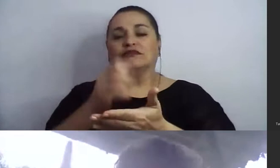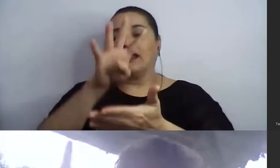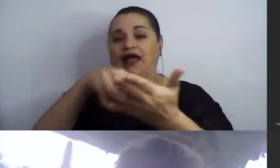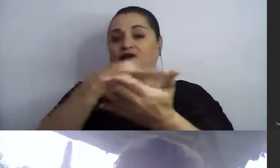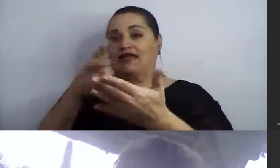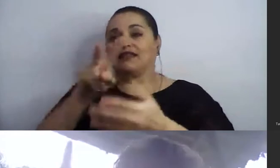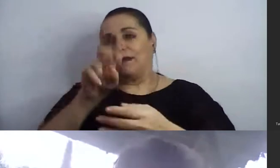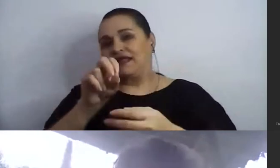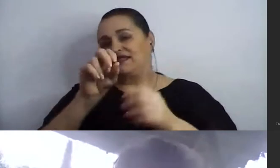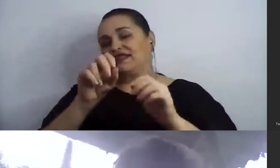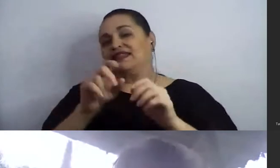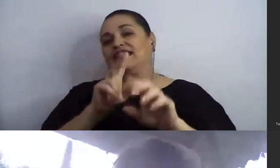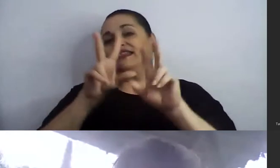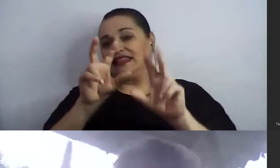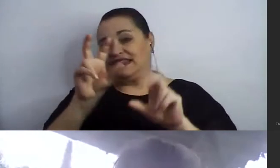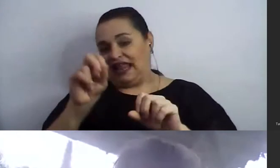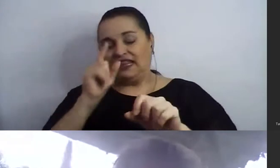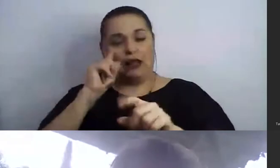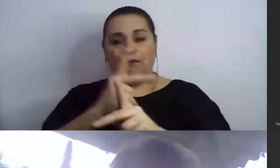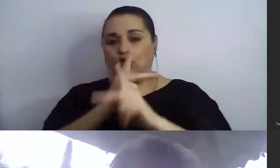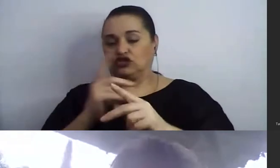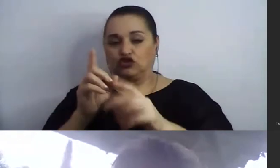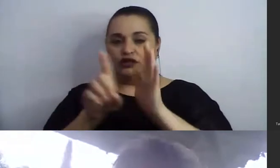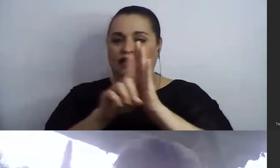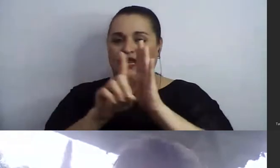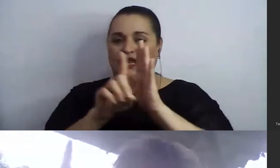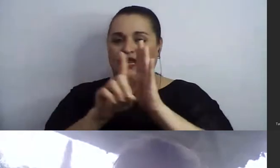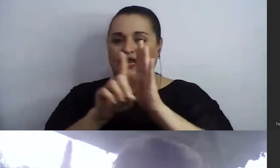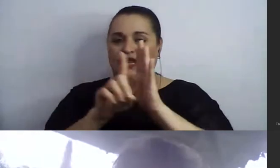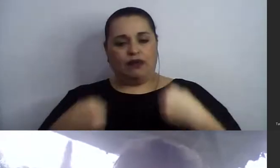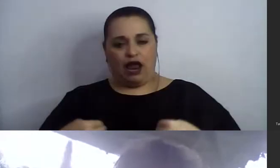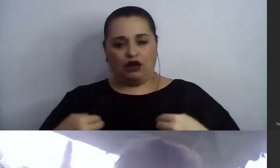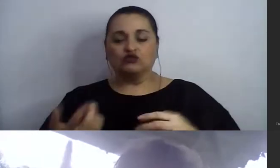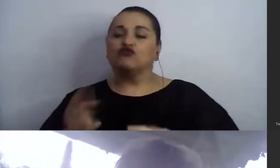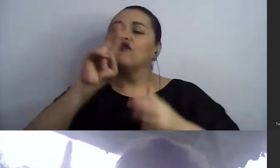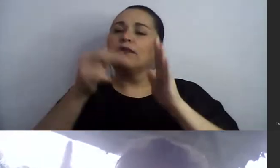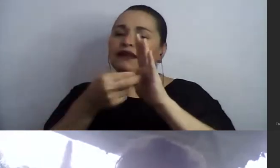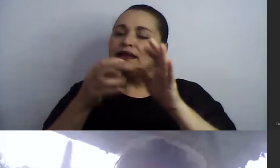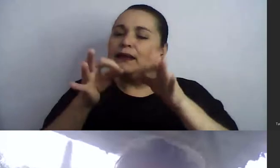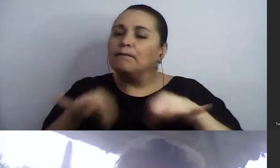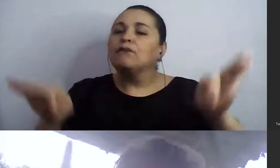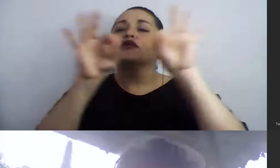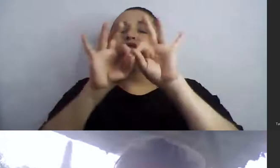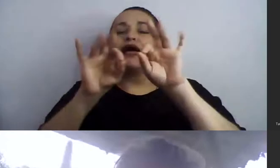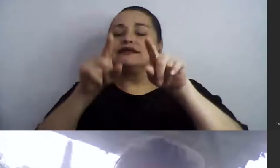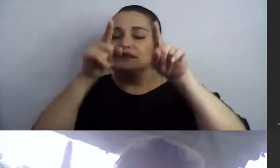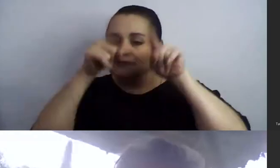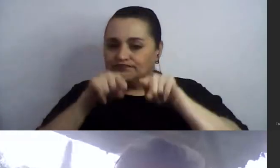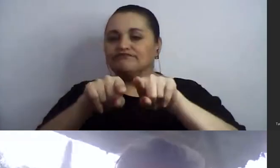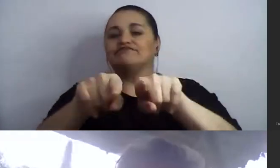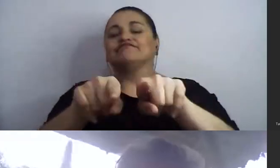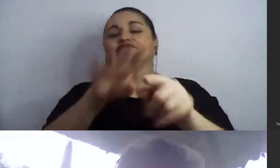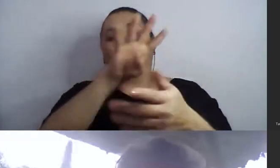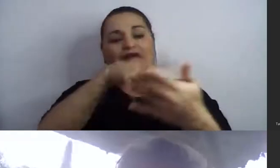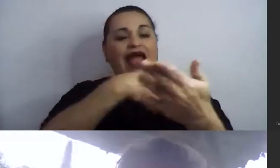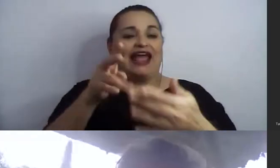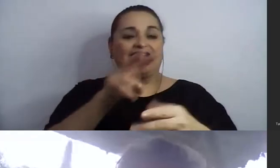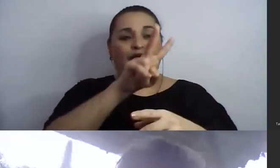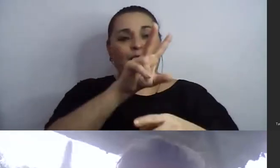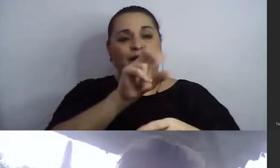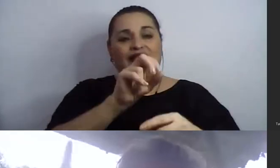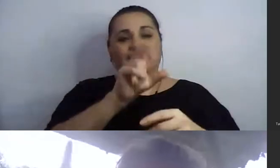y la protección de los derechos humanos quisiera reiterar la importancia de alinear la agenda 2030 con los derechos humanos y